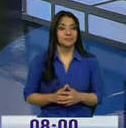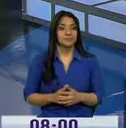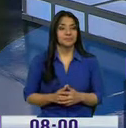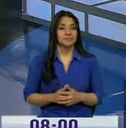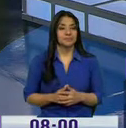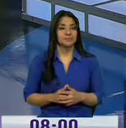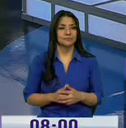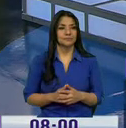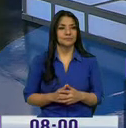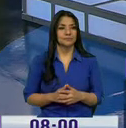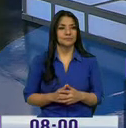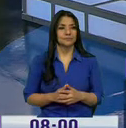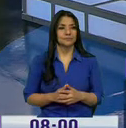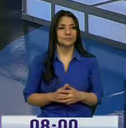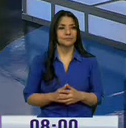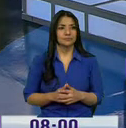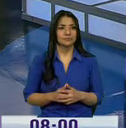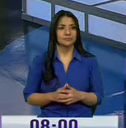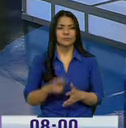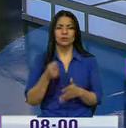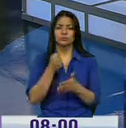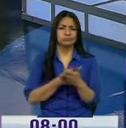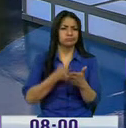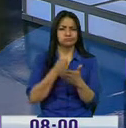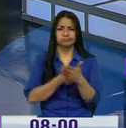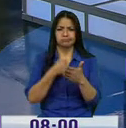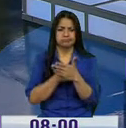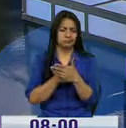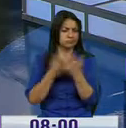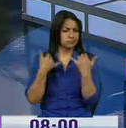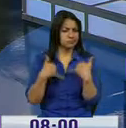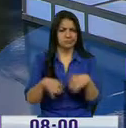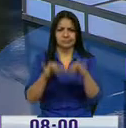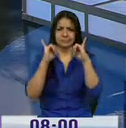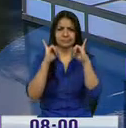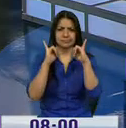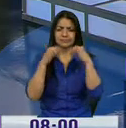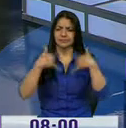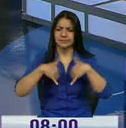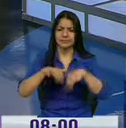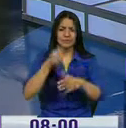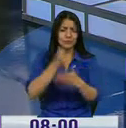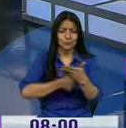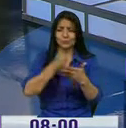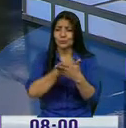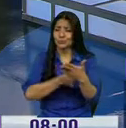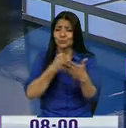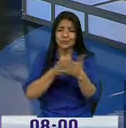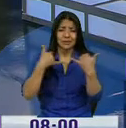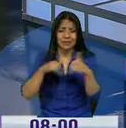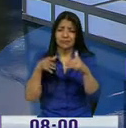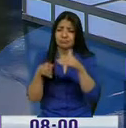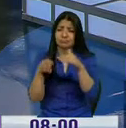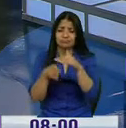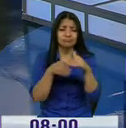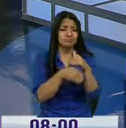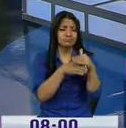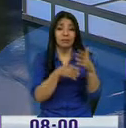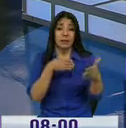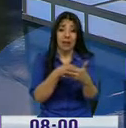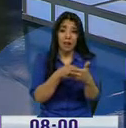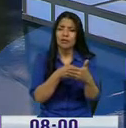rompa puertas, destrúyalas. Eso es lo que hay que hacer, no romper las puertas, destruir las puertas que nos impiden